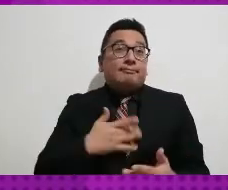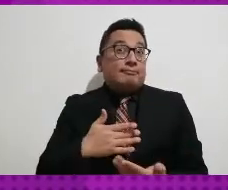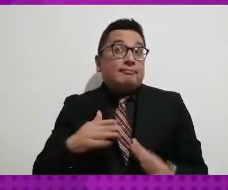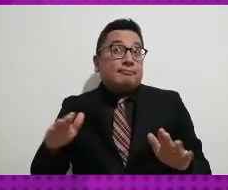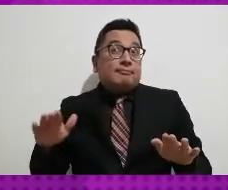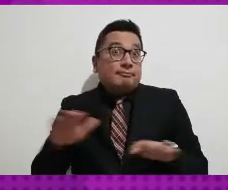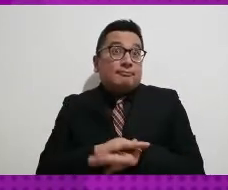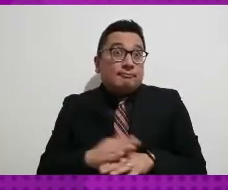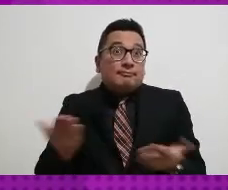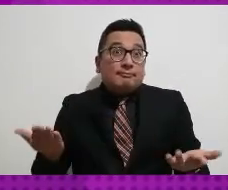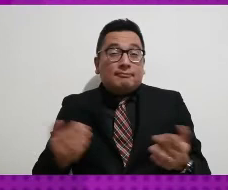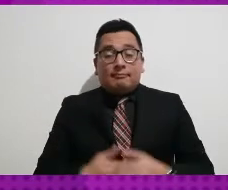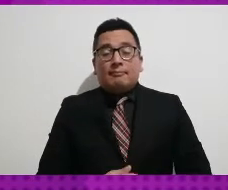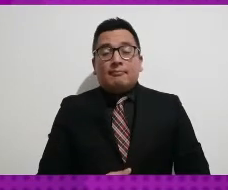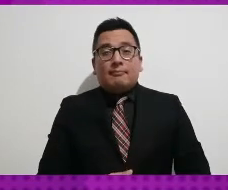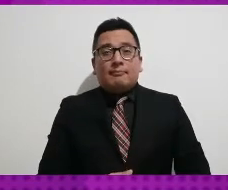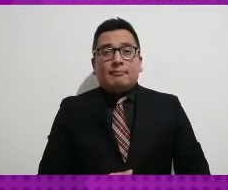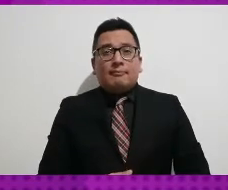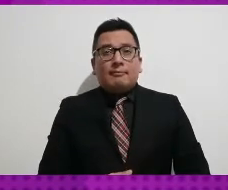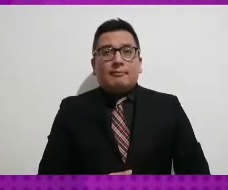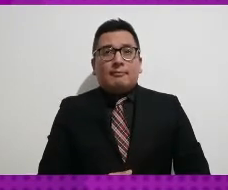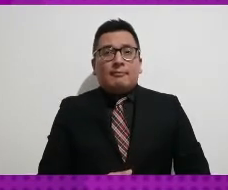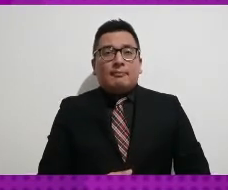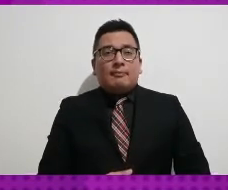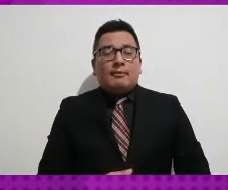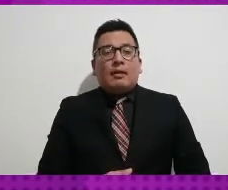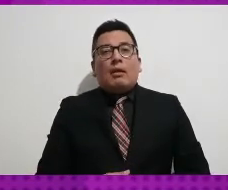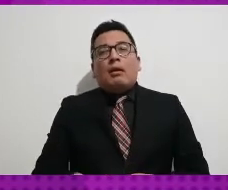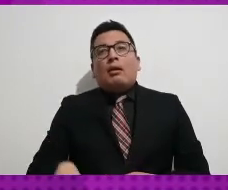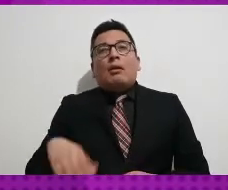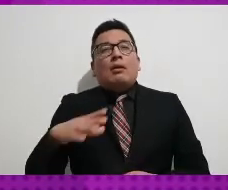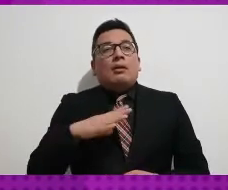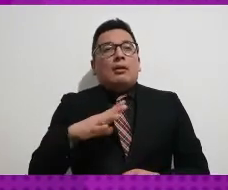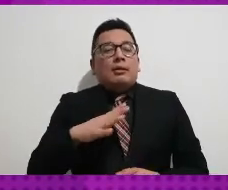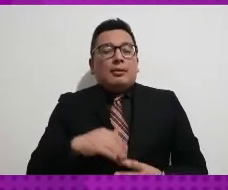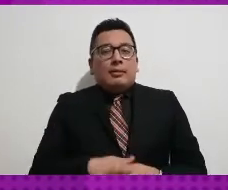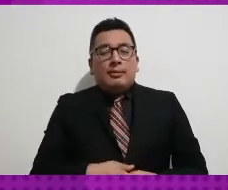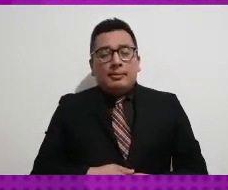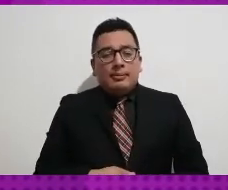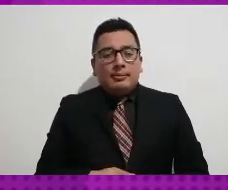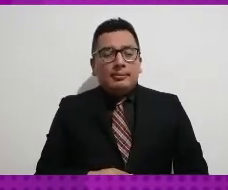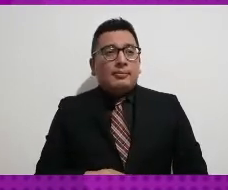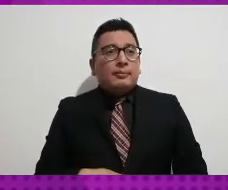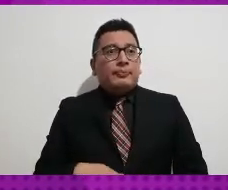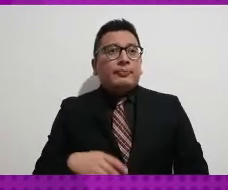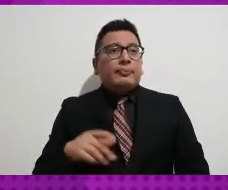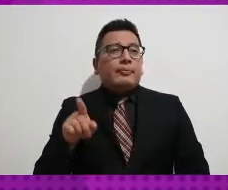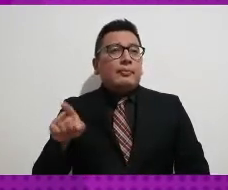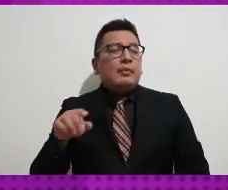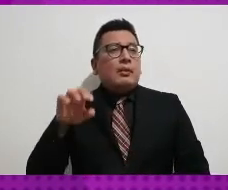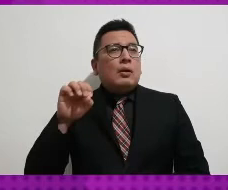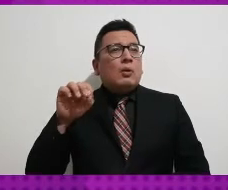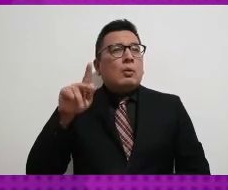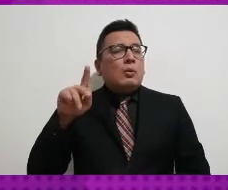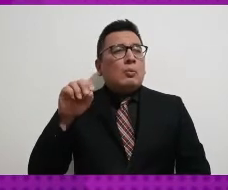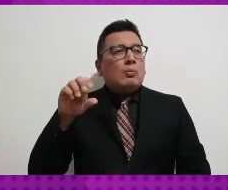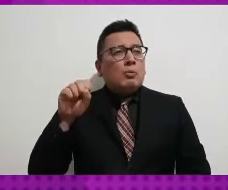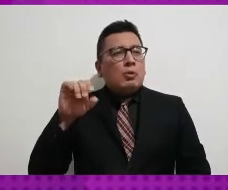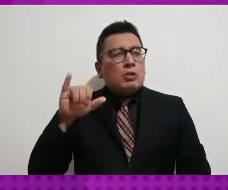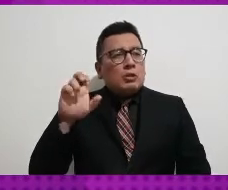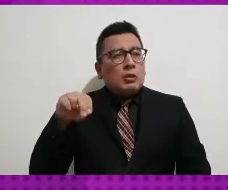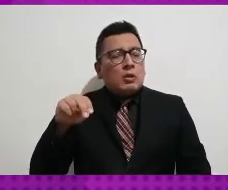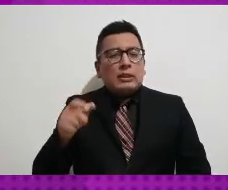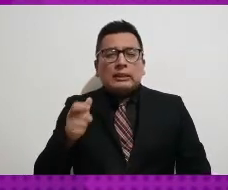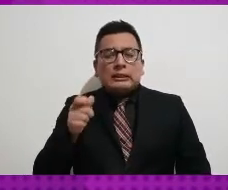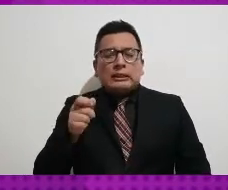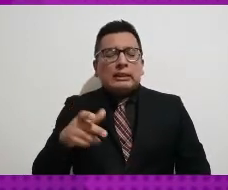hay una tercera variante de género, entonces puede ser. Y la oposición, ¿qué sucede esto? Bueno, en algunas ocasiones no tomamos en cuenta